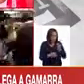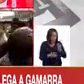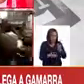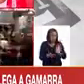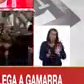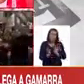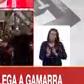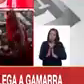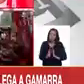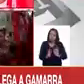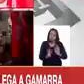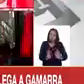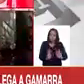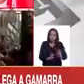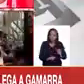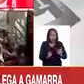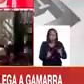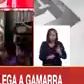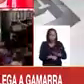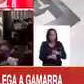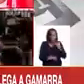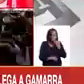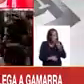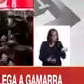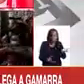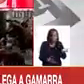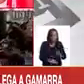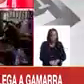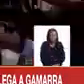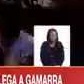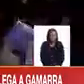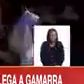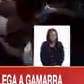a la paz, a la calma. ¿Qué pasó, Jorge?